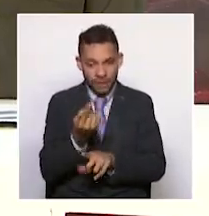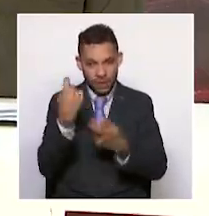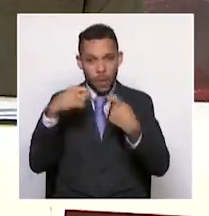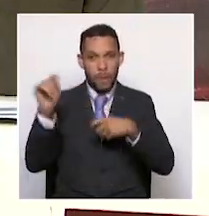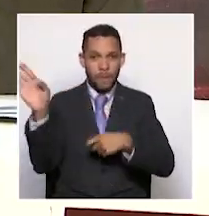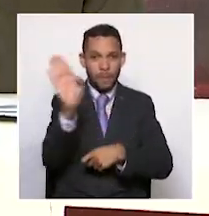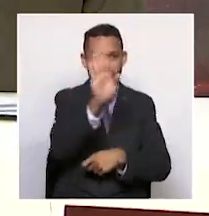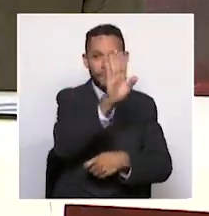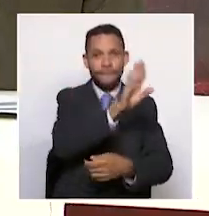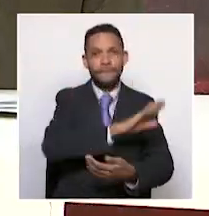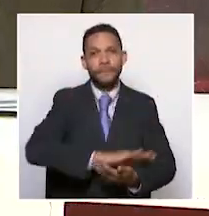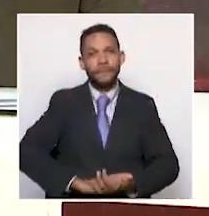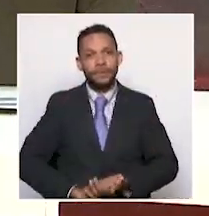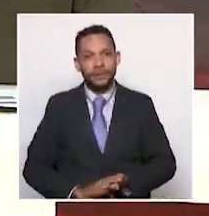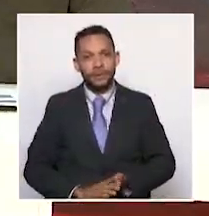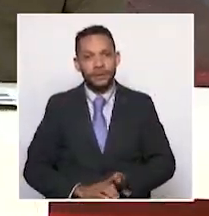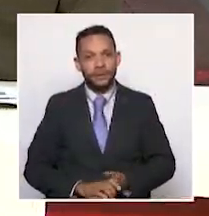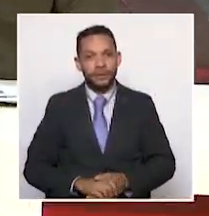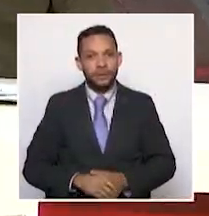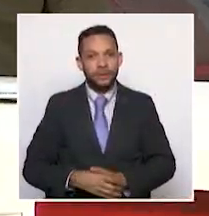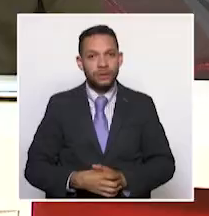comerciales.